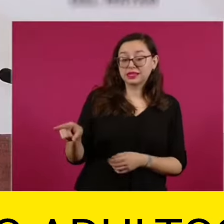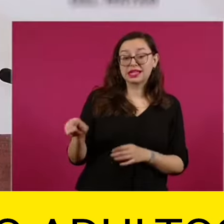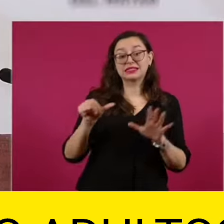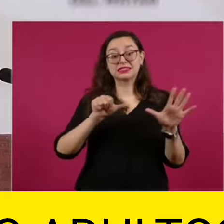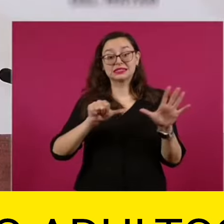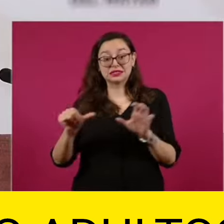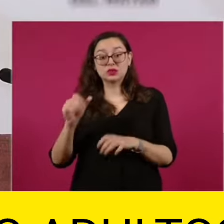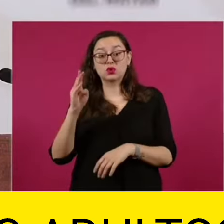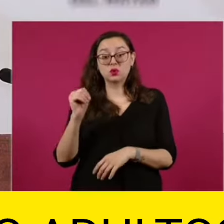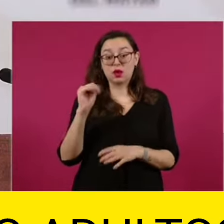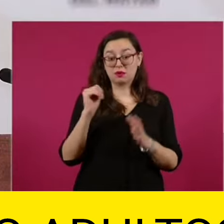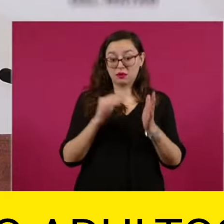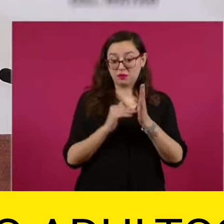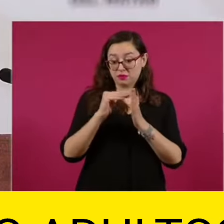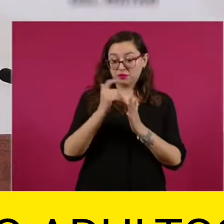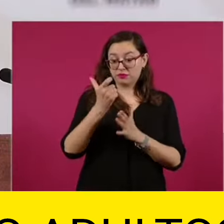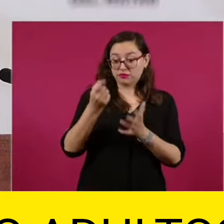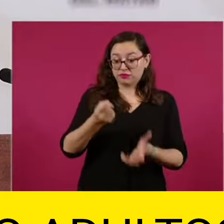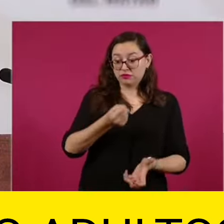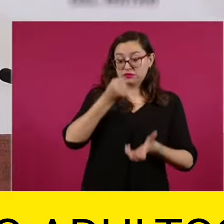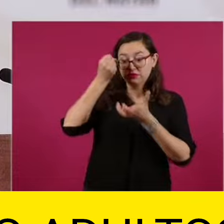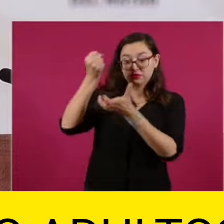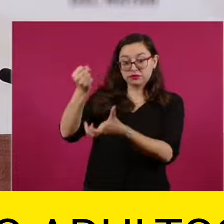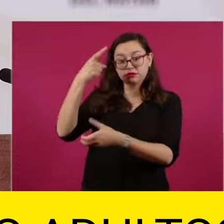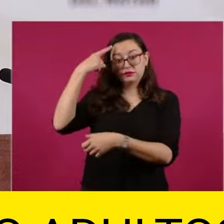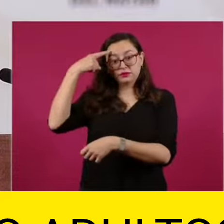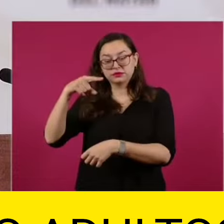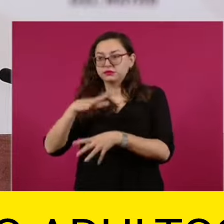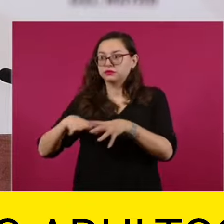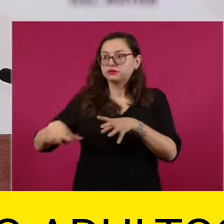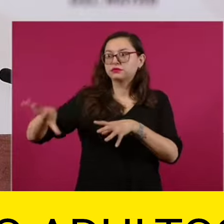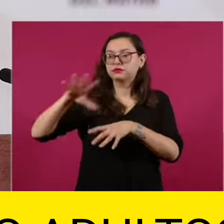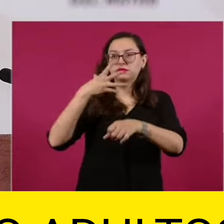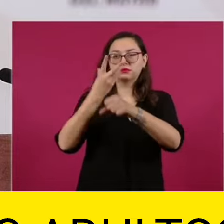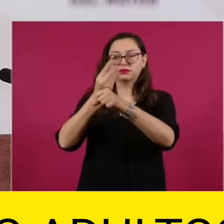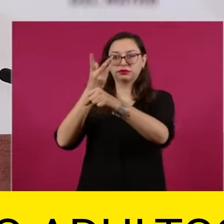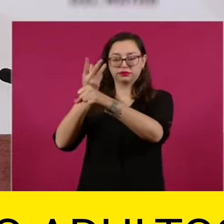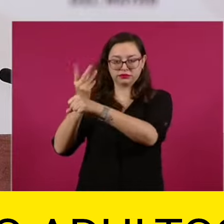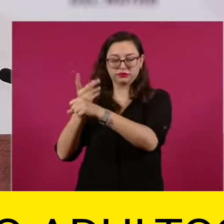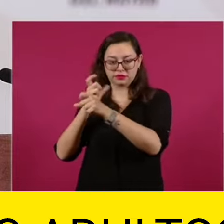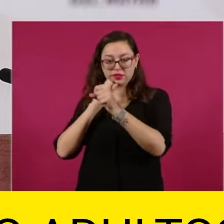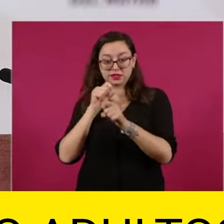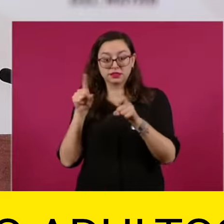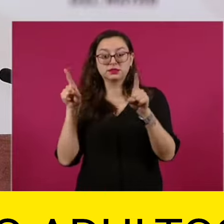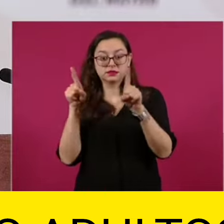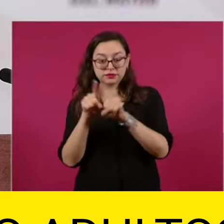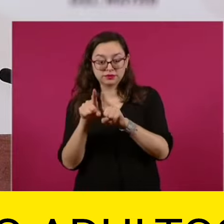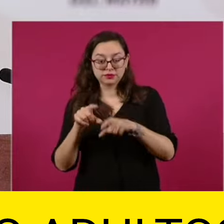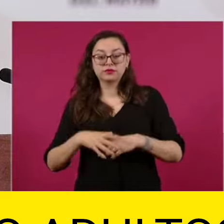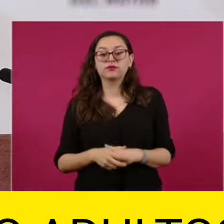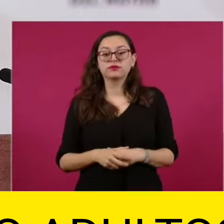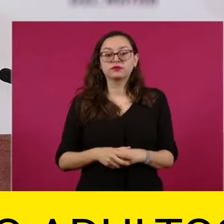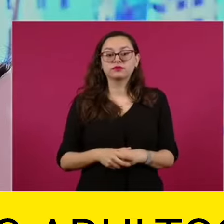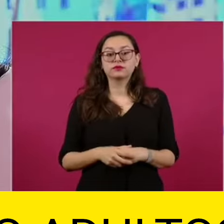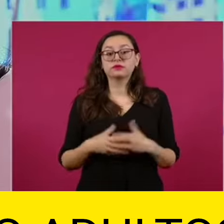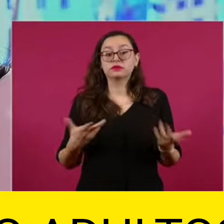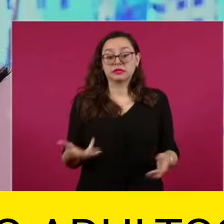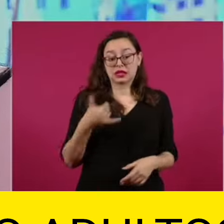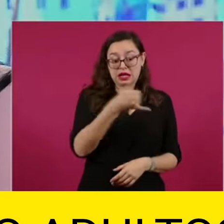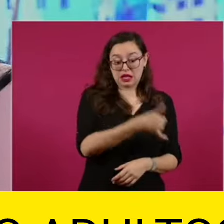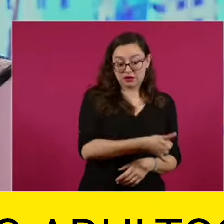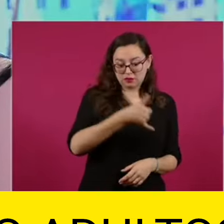invirtieron en la recuperación de la infraestructura social. Adelante. En el caso de Infonavit, Fonacot, Foviste